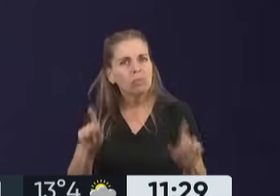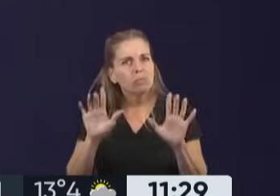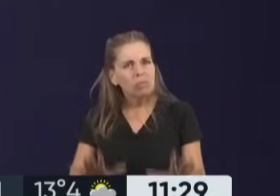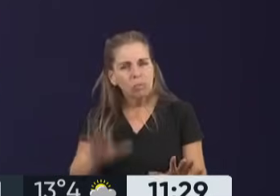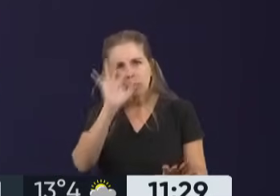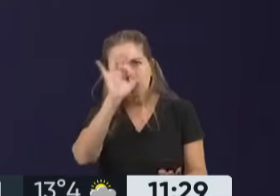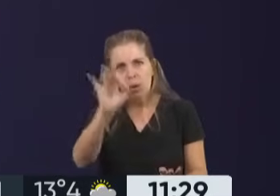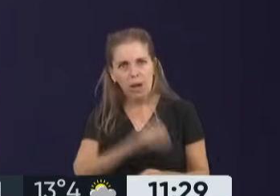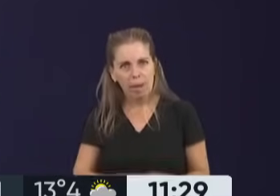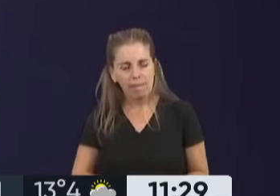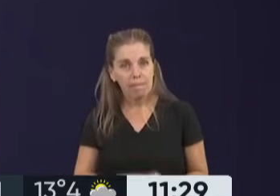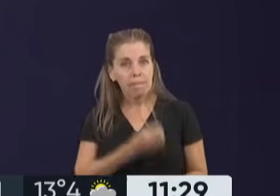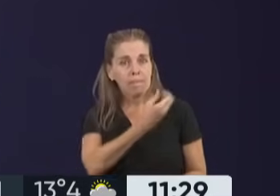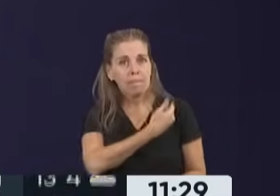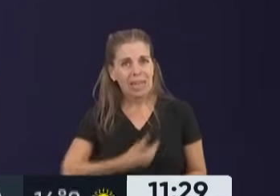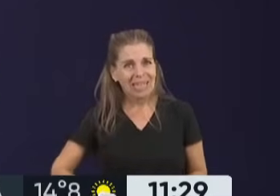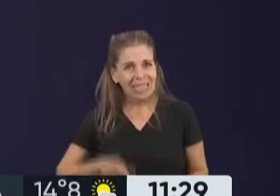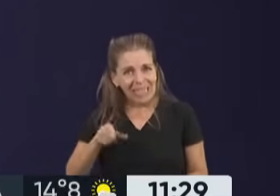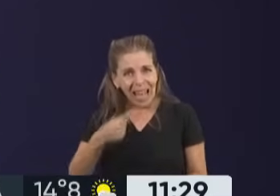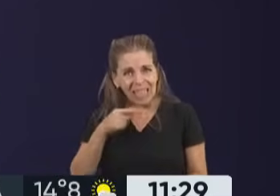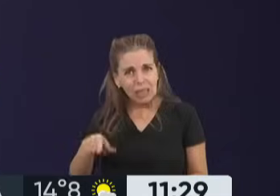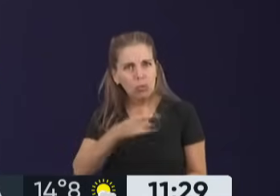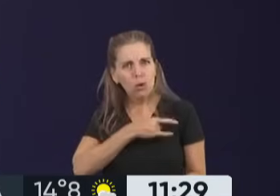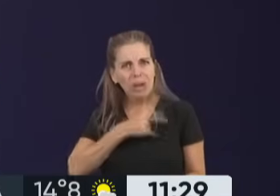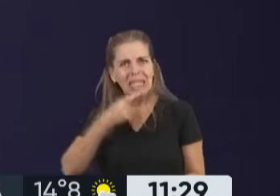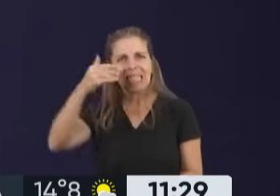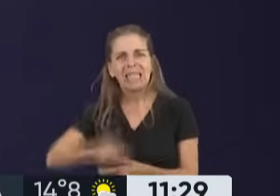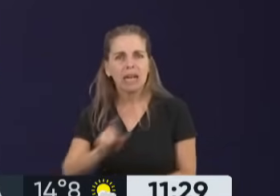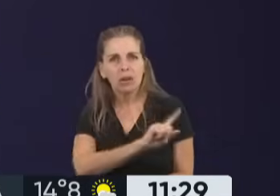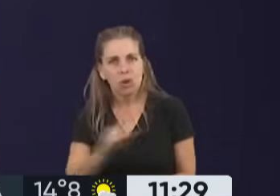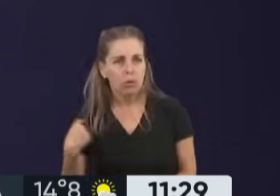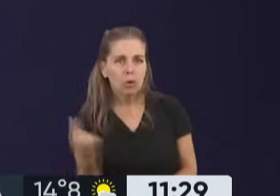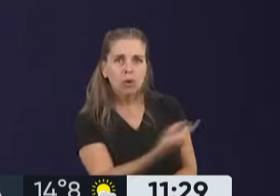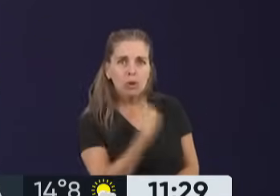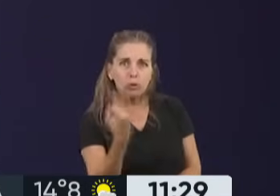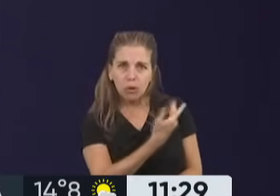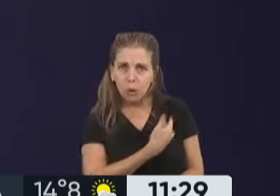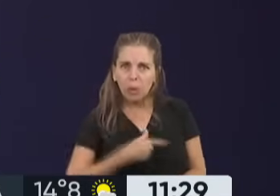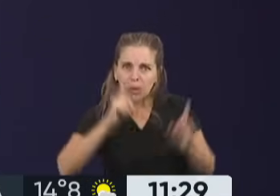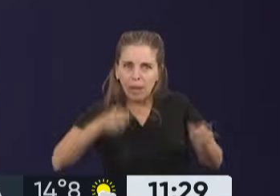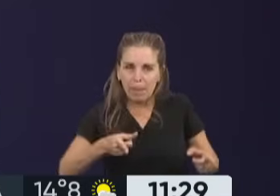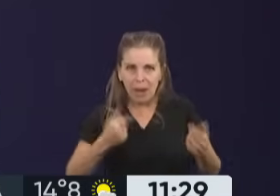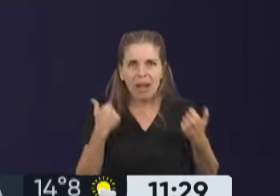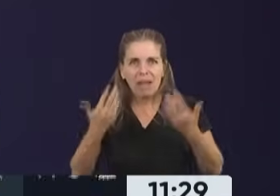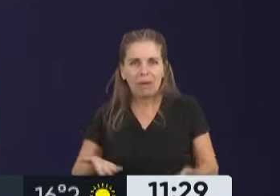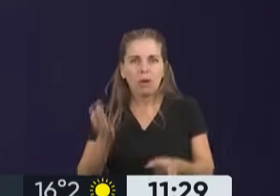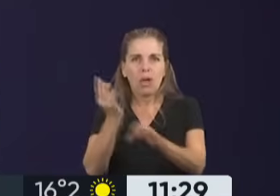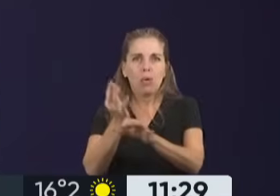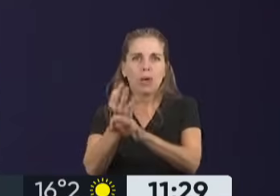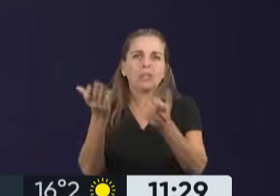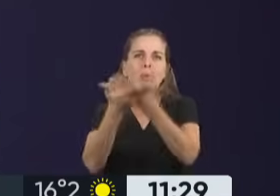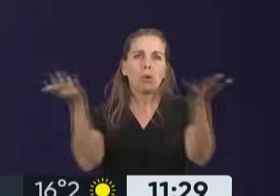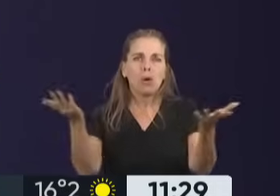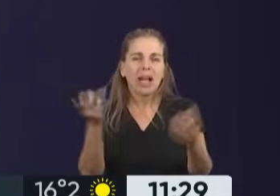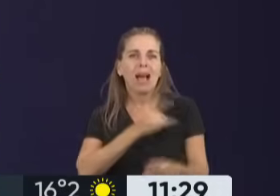nunca. Nunca va a pasar, porque los principales que defendemos la educación pública somos nosotros. Entonces, si hubo